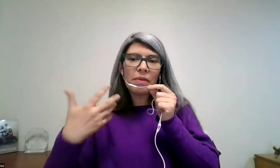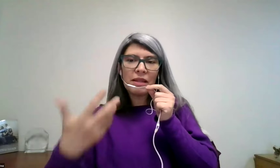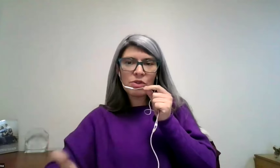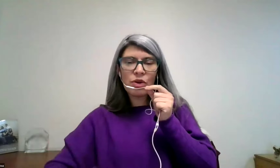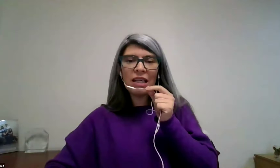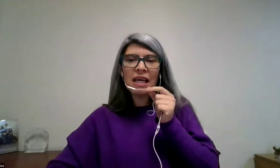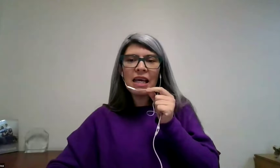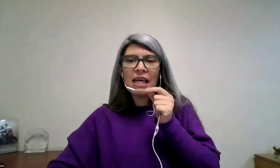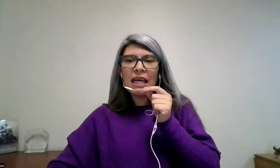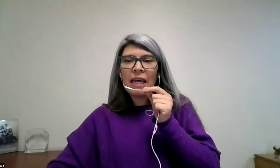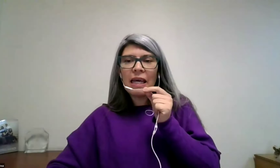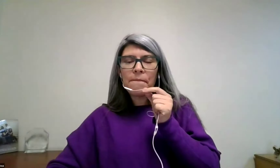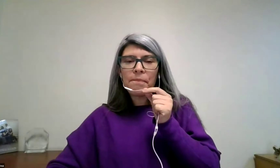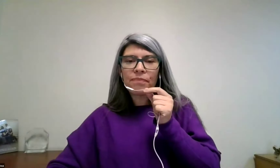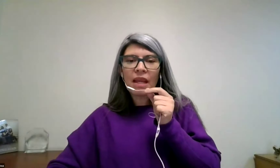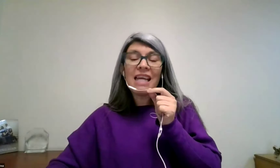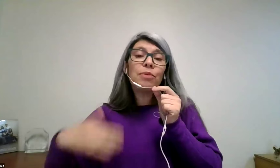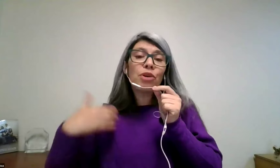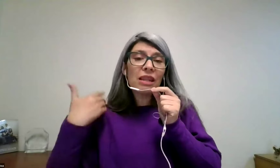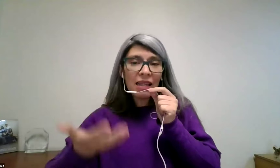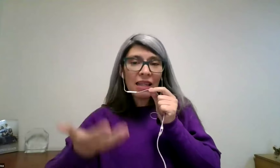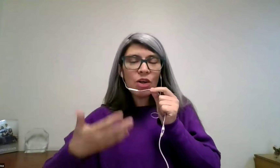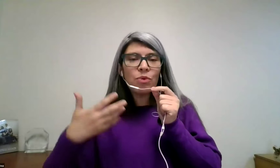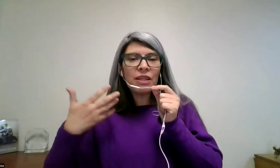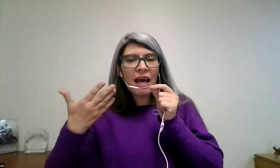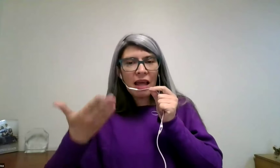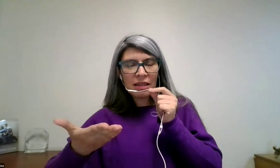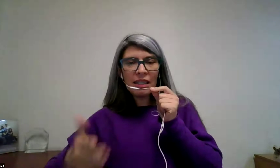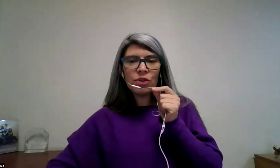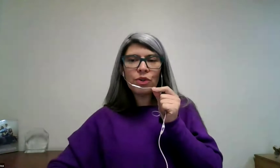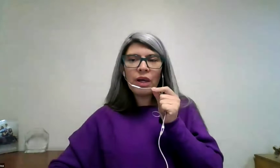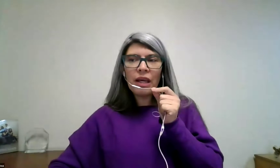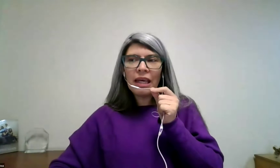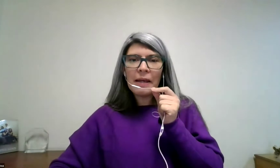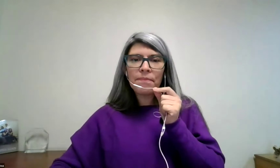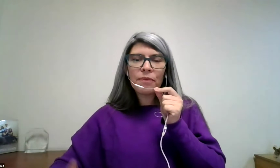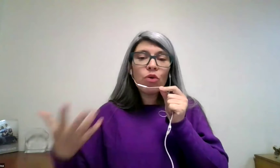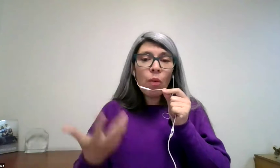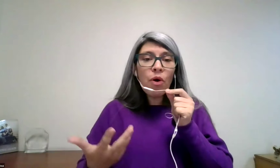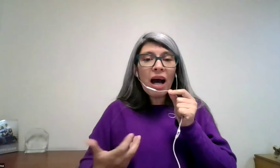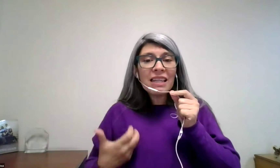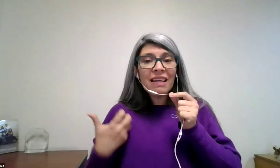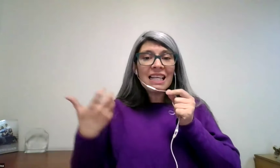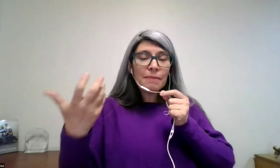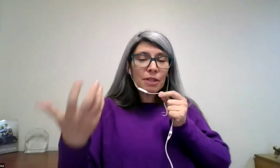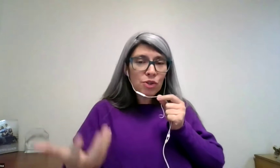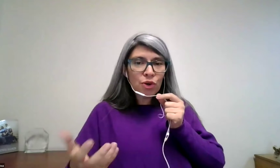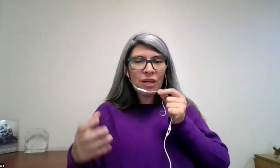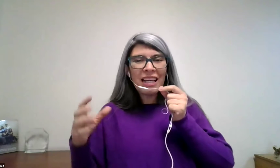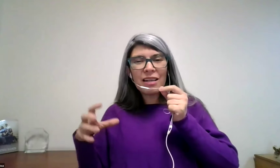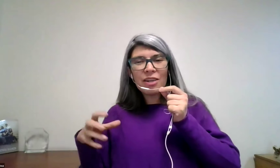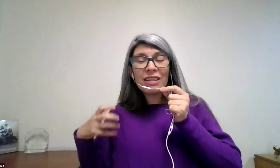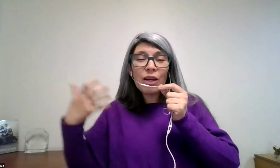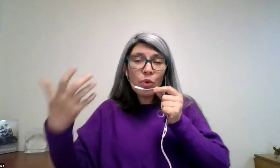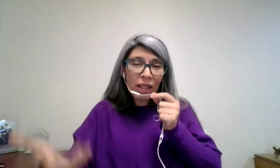sus recomendaciones. Es importante, como ustedes han dicho, cómo a través de la